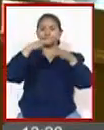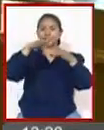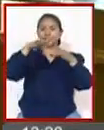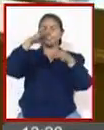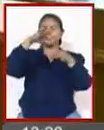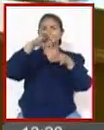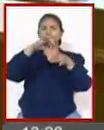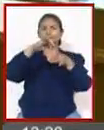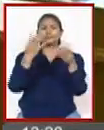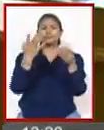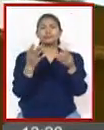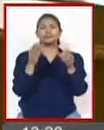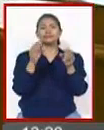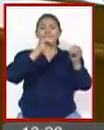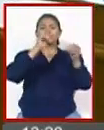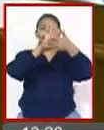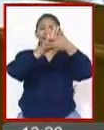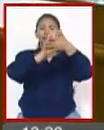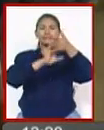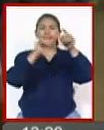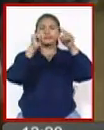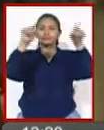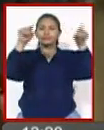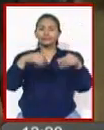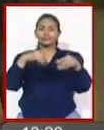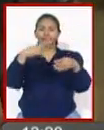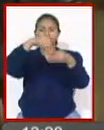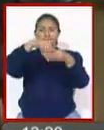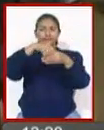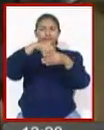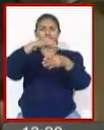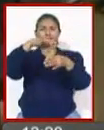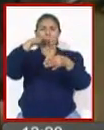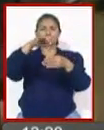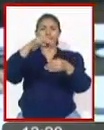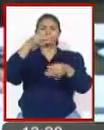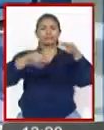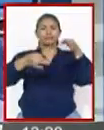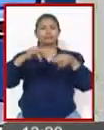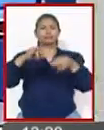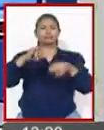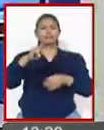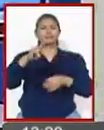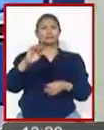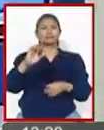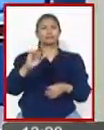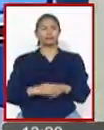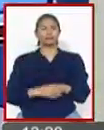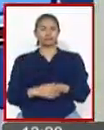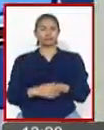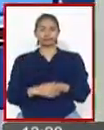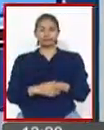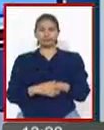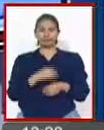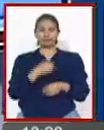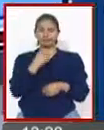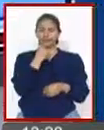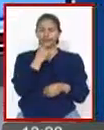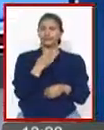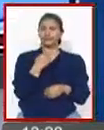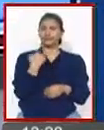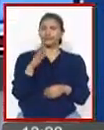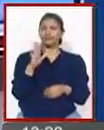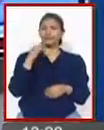en la posición de los candidatos en la papeleta y el sorteo de los jurados. Y en este mismo tema, quien anunció ya